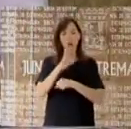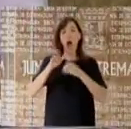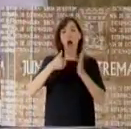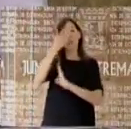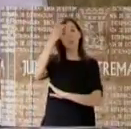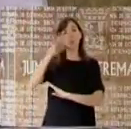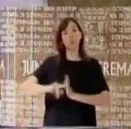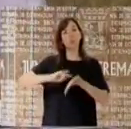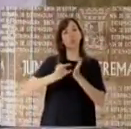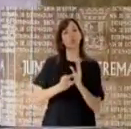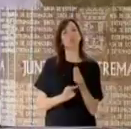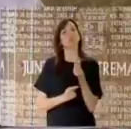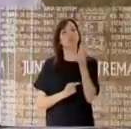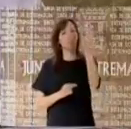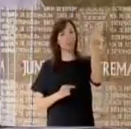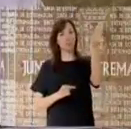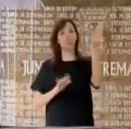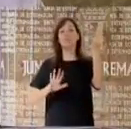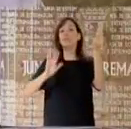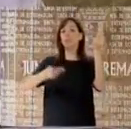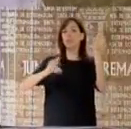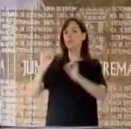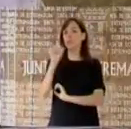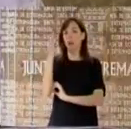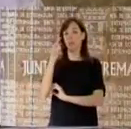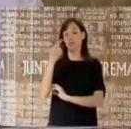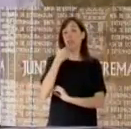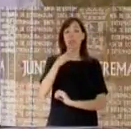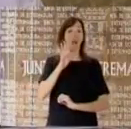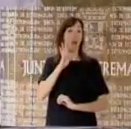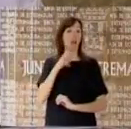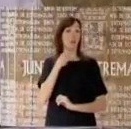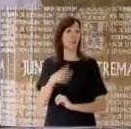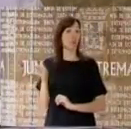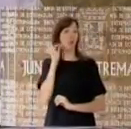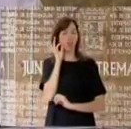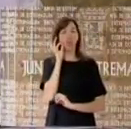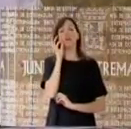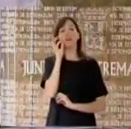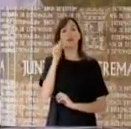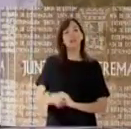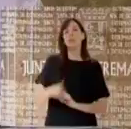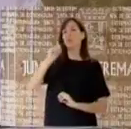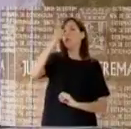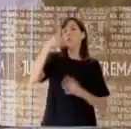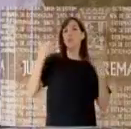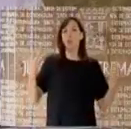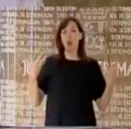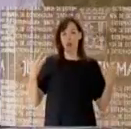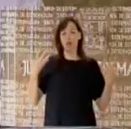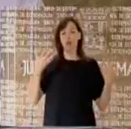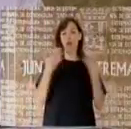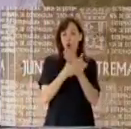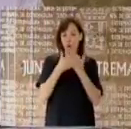proyecto. Pero lo más importante, como bien decía la portavoz, no es otra cosa para este Gobierno que